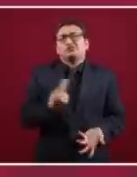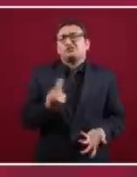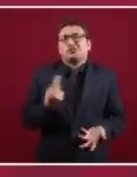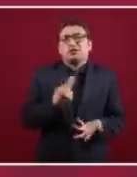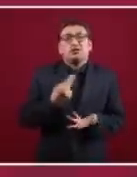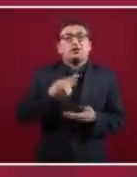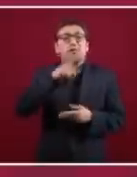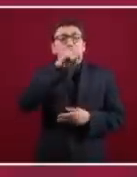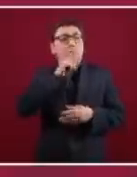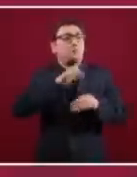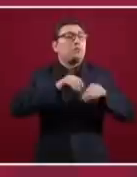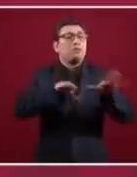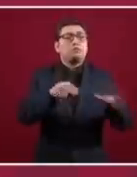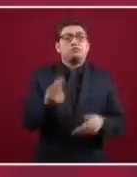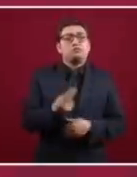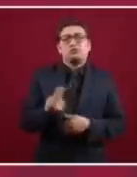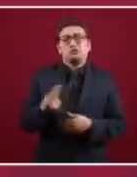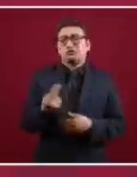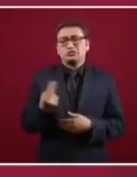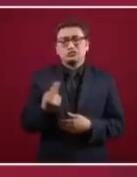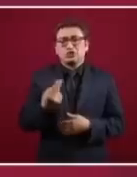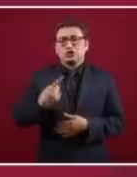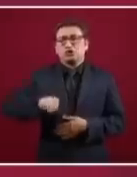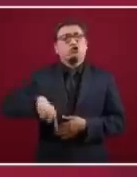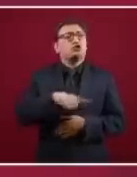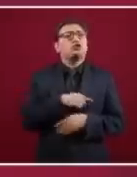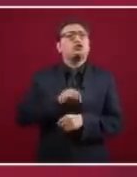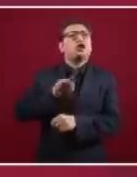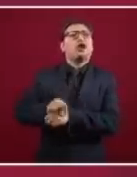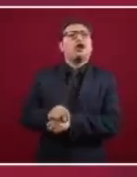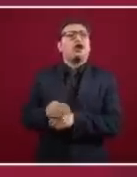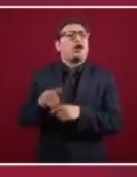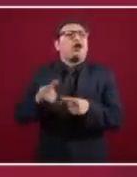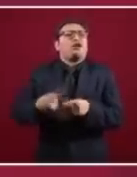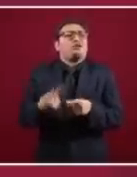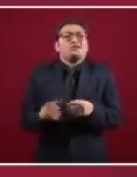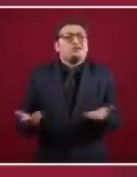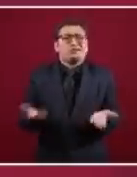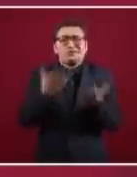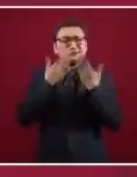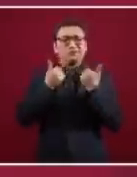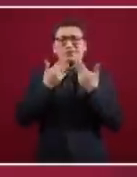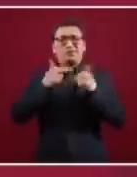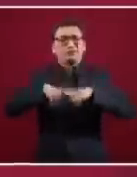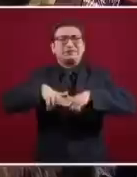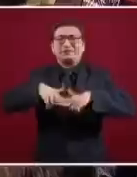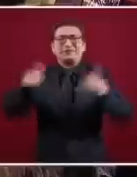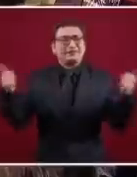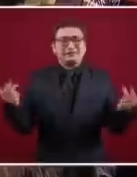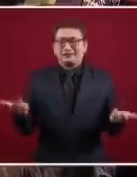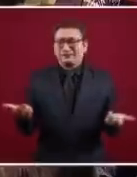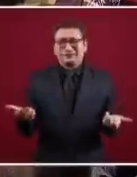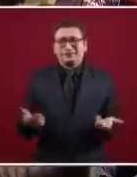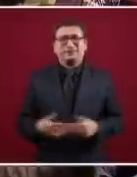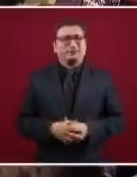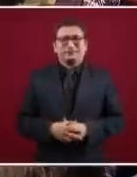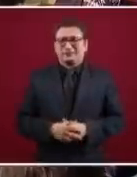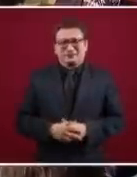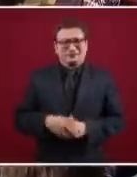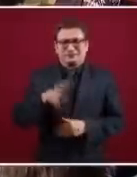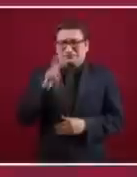de hacerlo no estamos protegiendo absolutamente a nadie